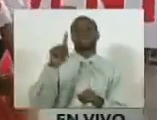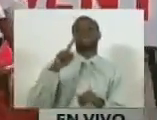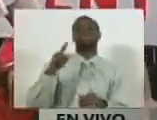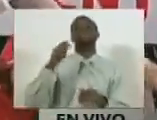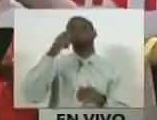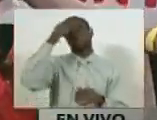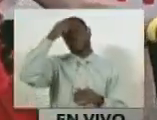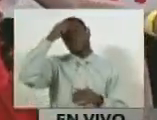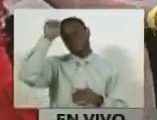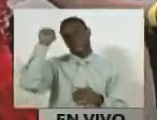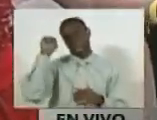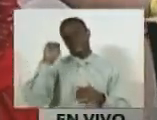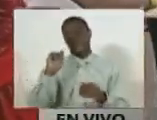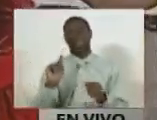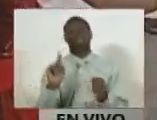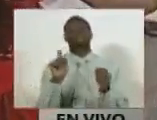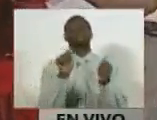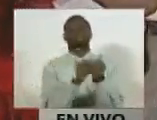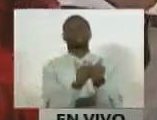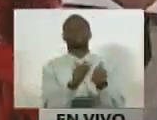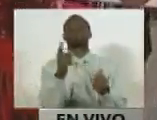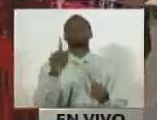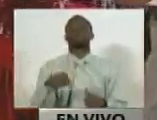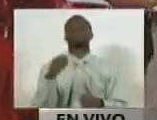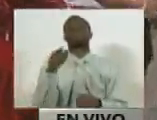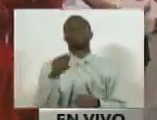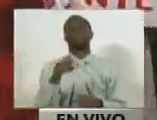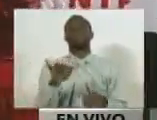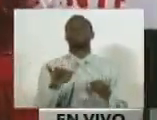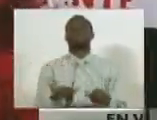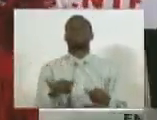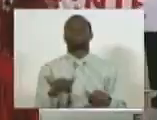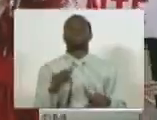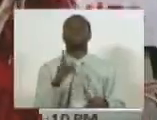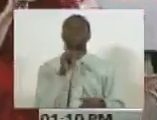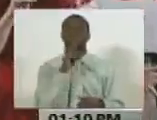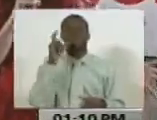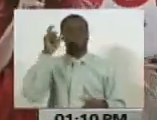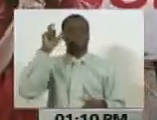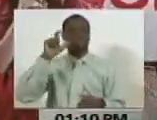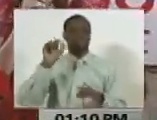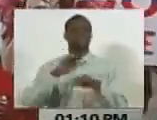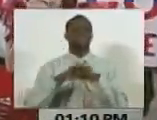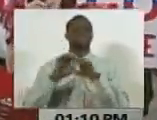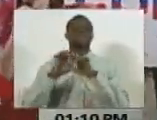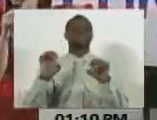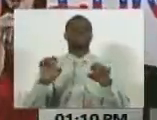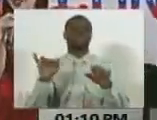Aissami y el ministro del Poder Popular para la Educación, Elías Jaua.